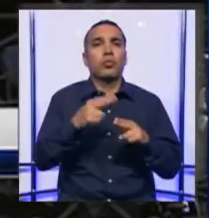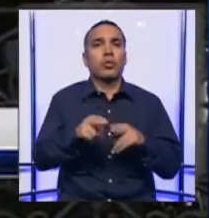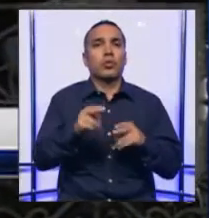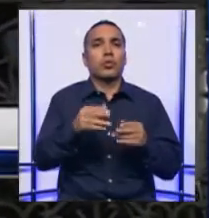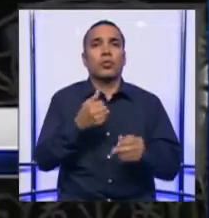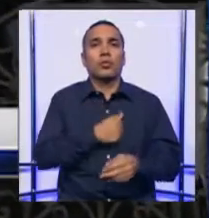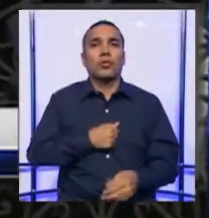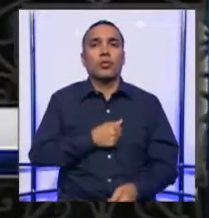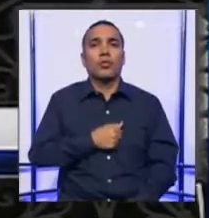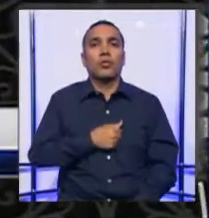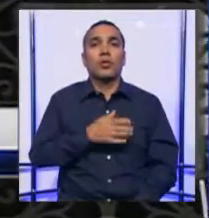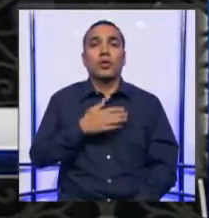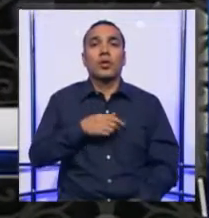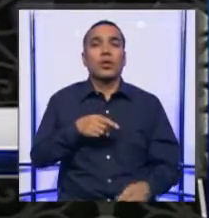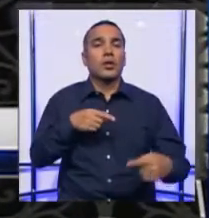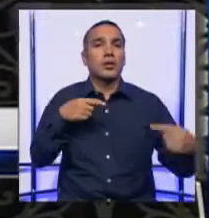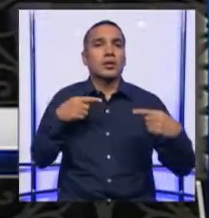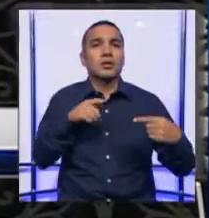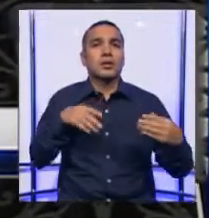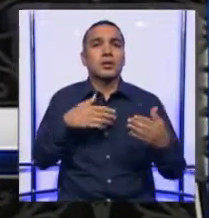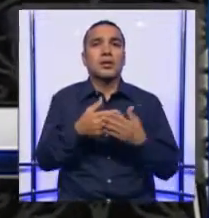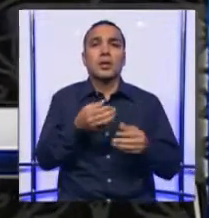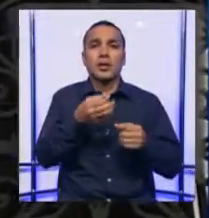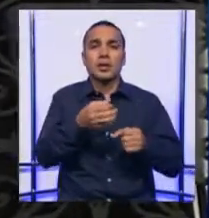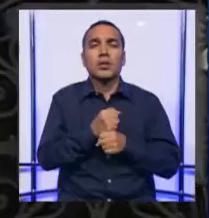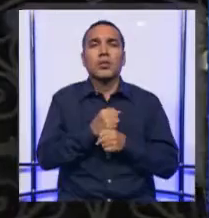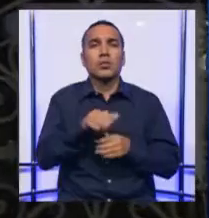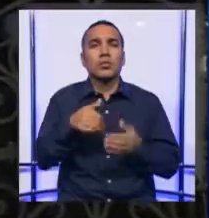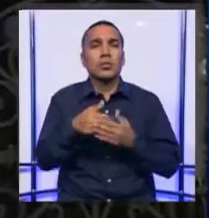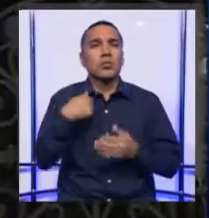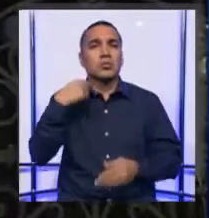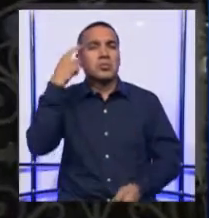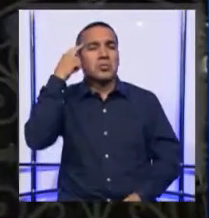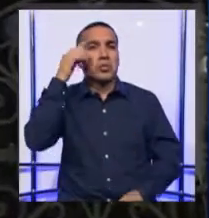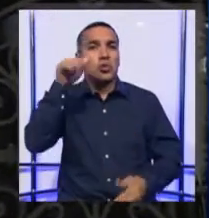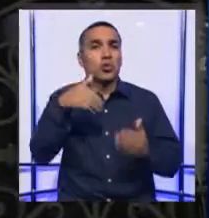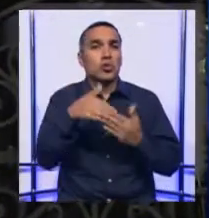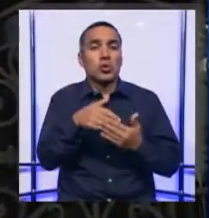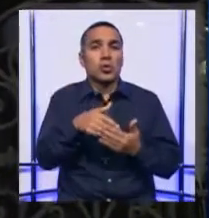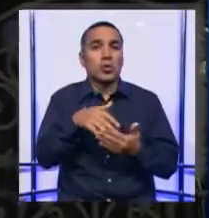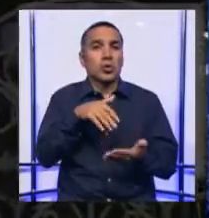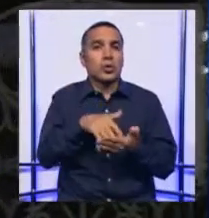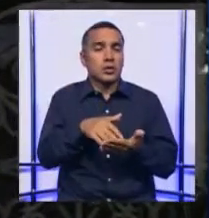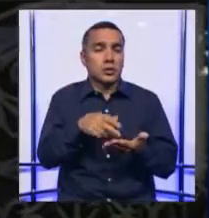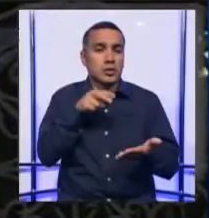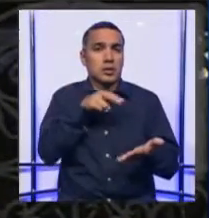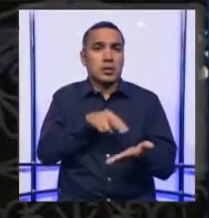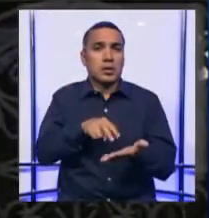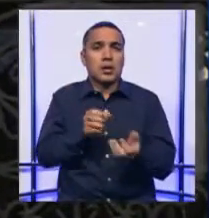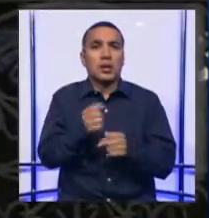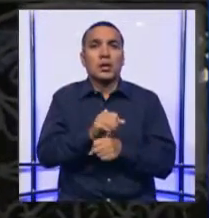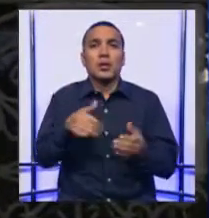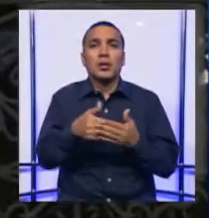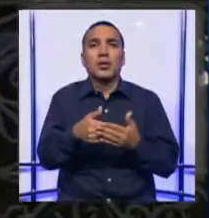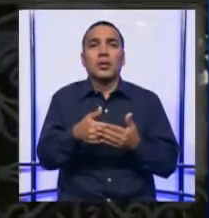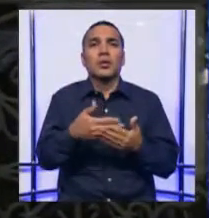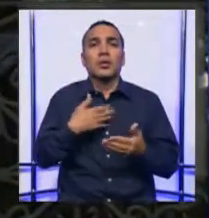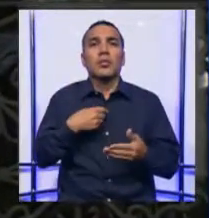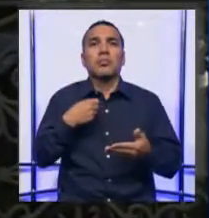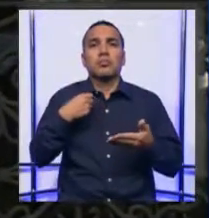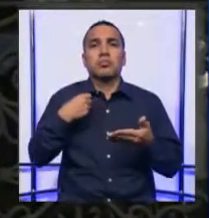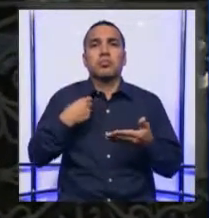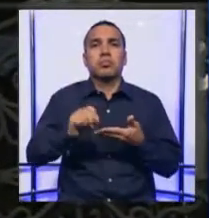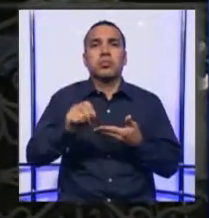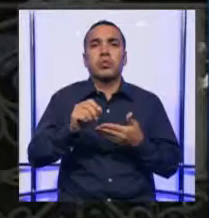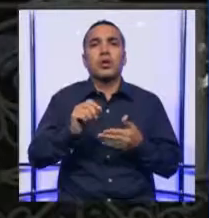posible a ese debate, que estamos seguros, porque todos los estudios están realizados en esa dirección, aprobará